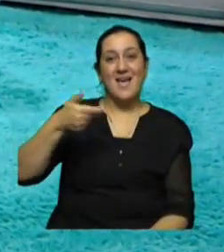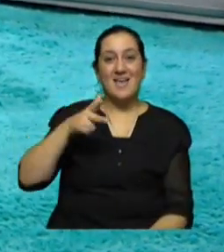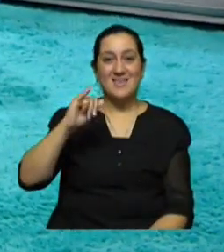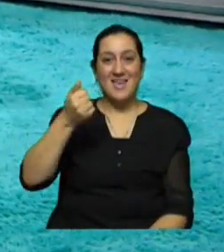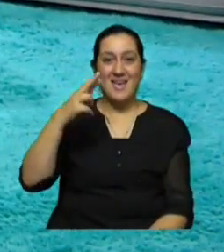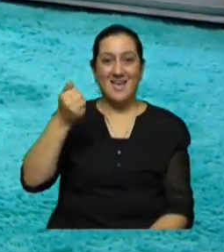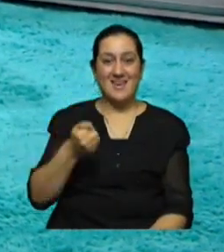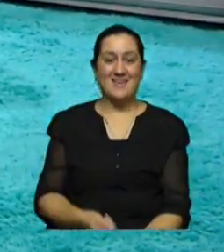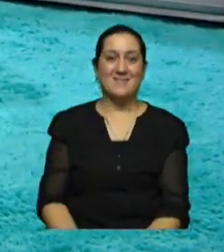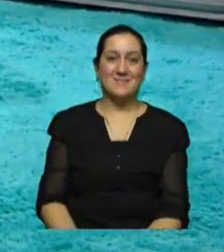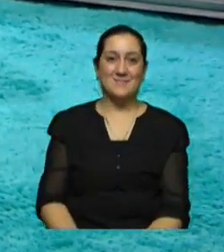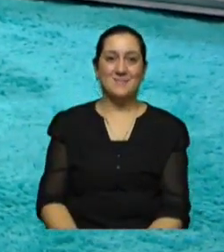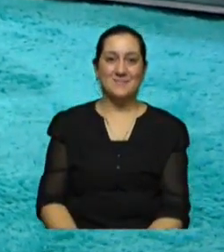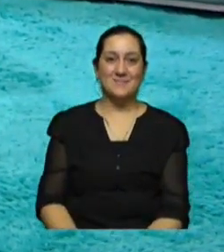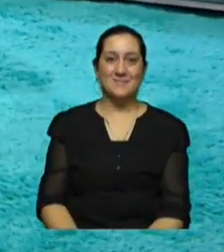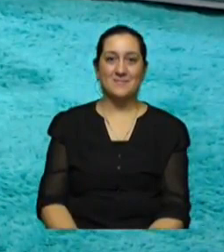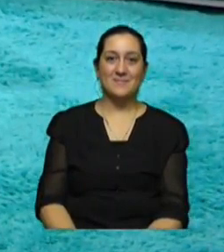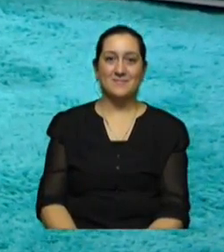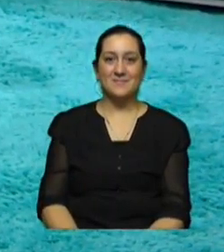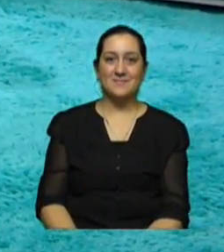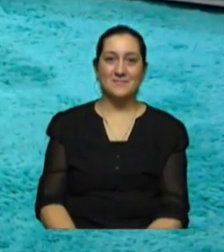para Carolina también, por favor. Hoy no dijo.